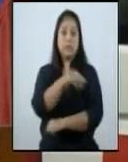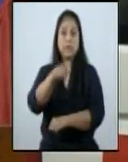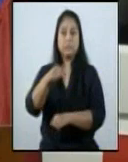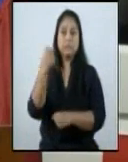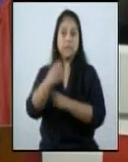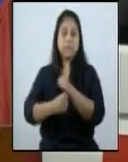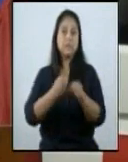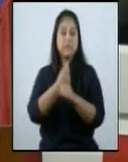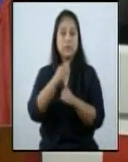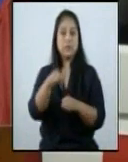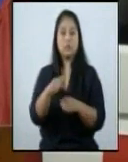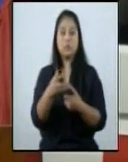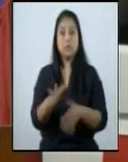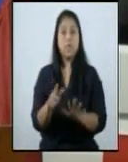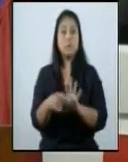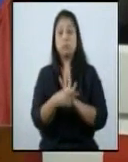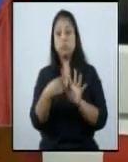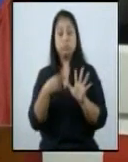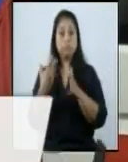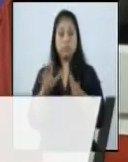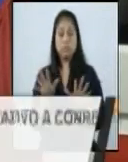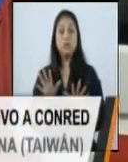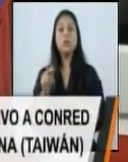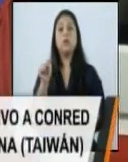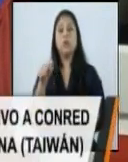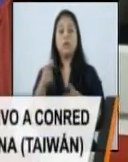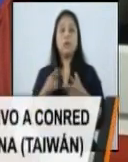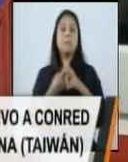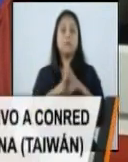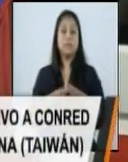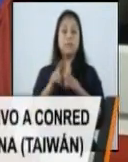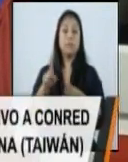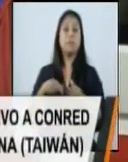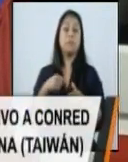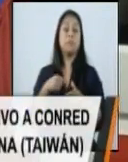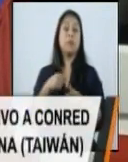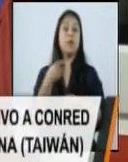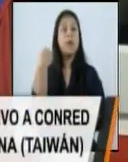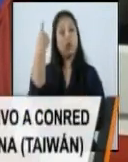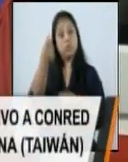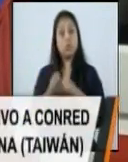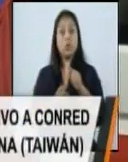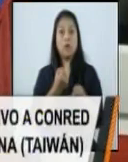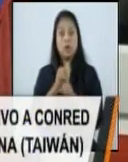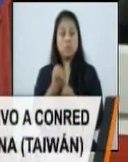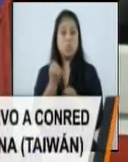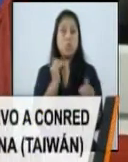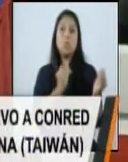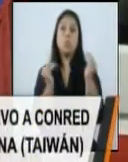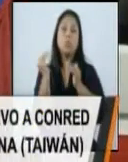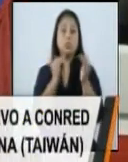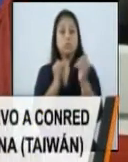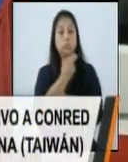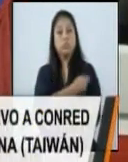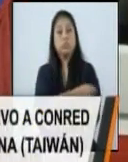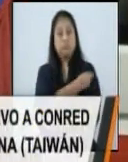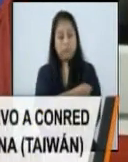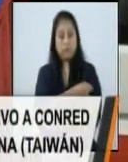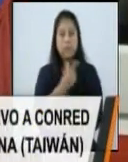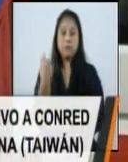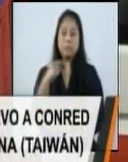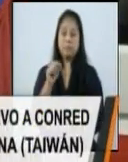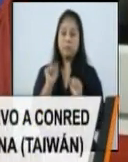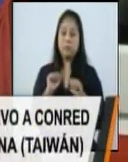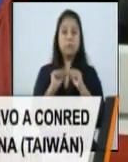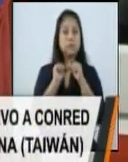año y nos principiaremos a preparar para la construcción de los hospitales el año entrante, de manera que podamos seguir haciendo